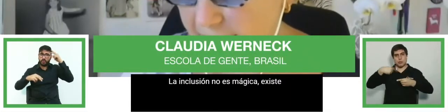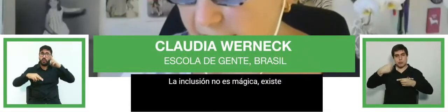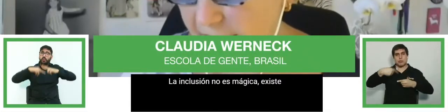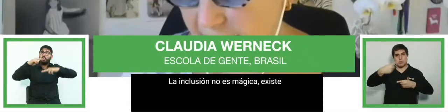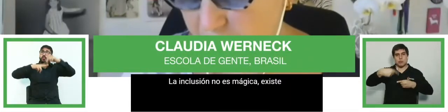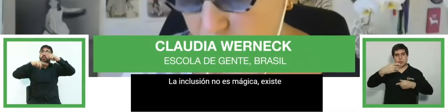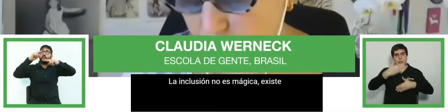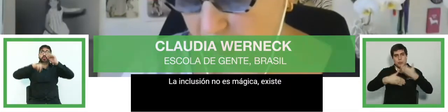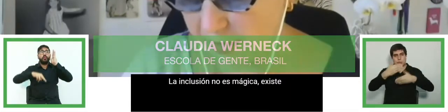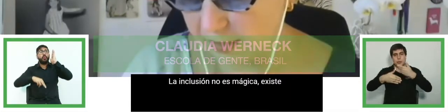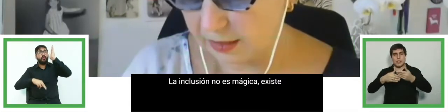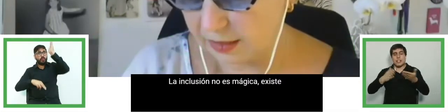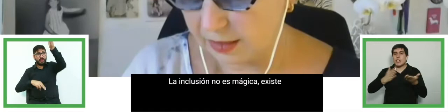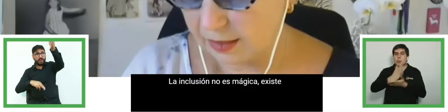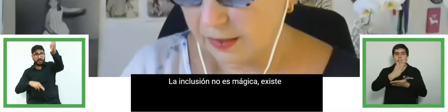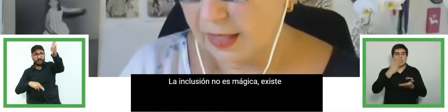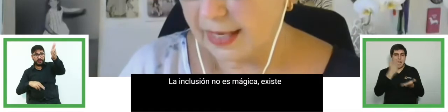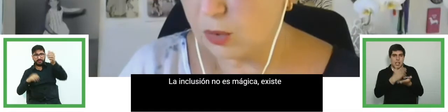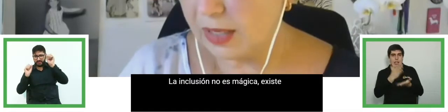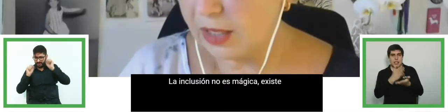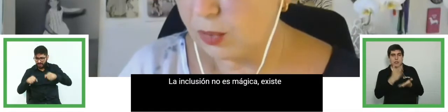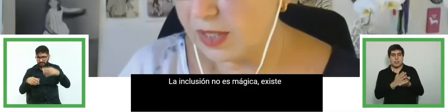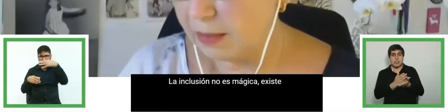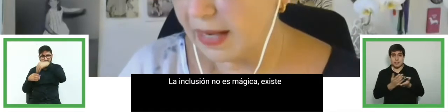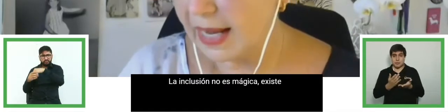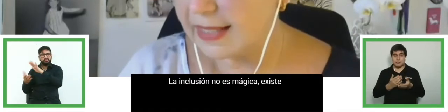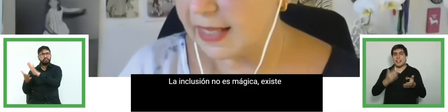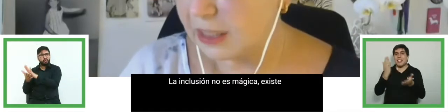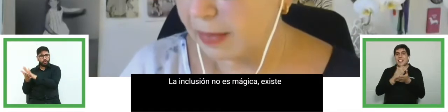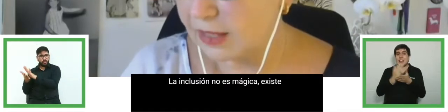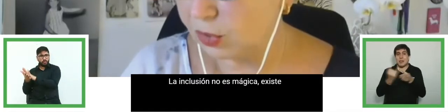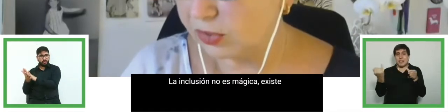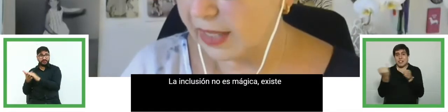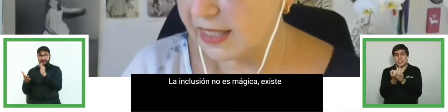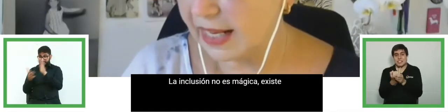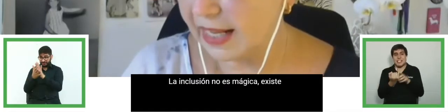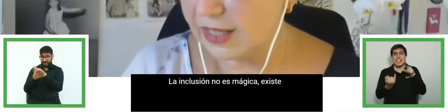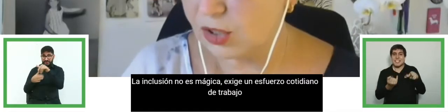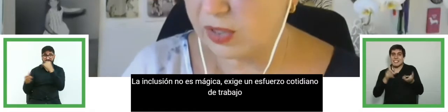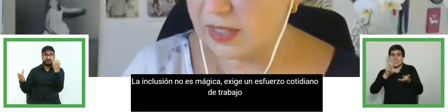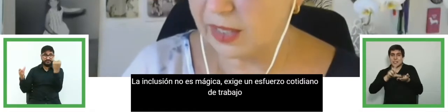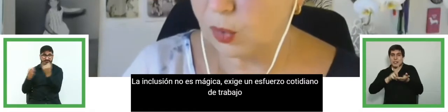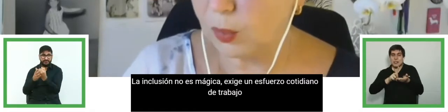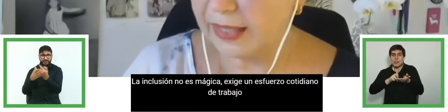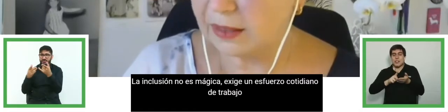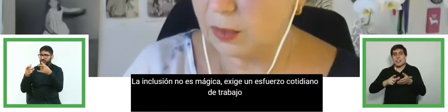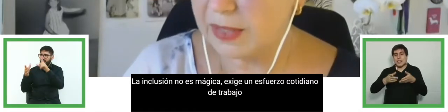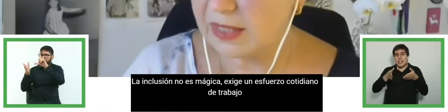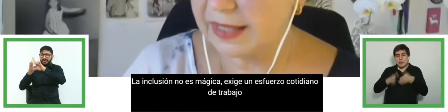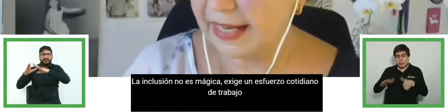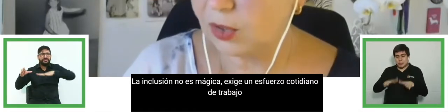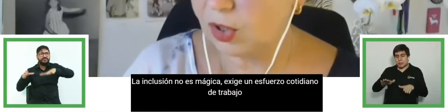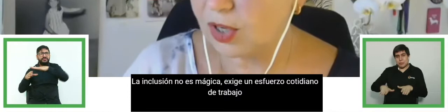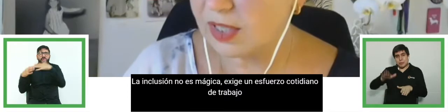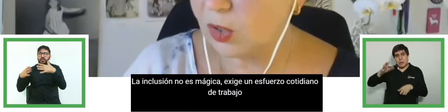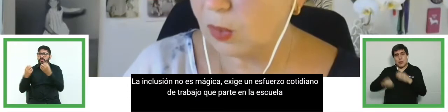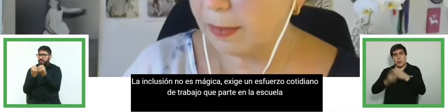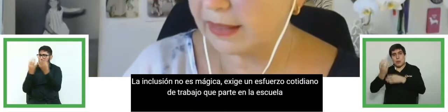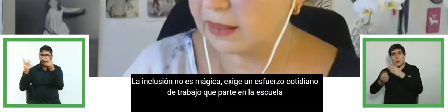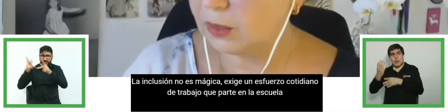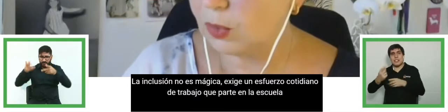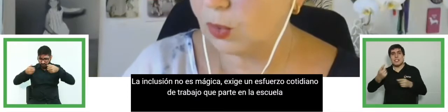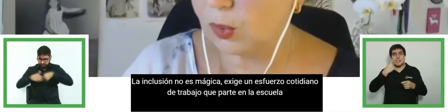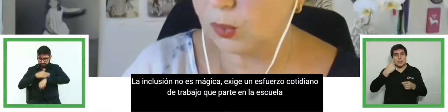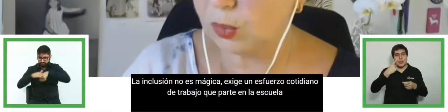escuela. La escuela inclusiva es ese espacio donde las generaciones se encuentran y se reconocen como parte de un conjunto